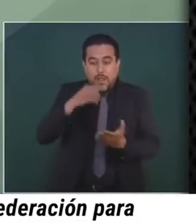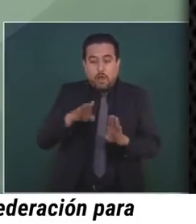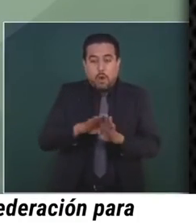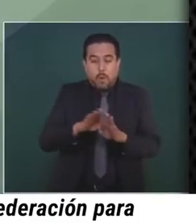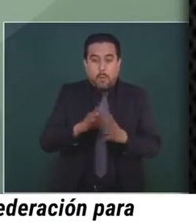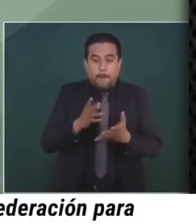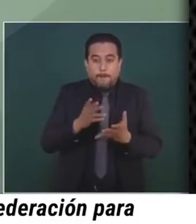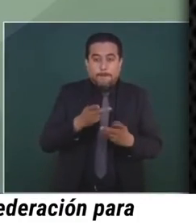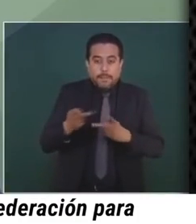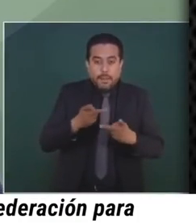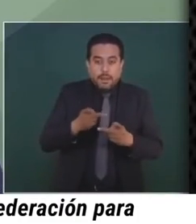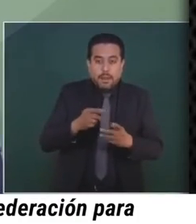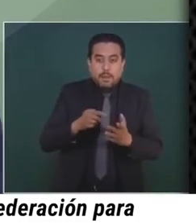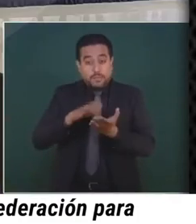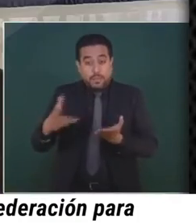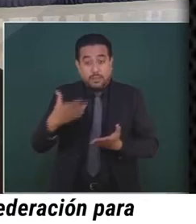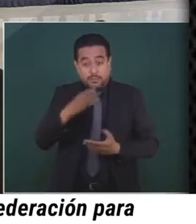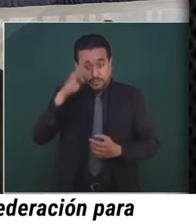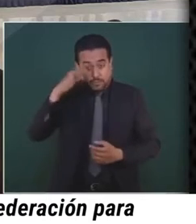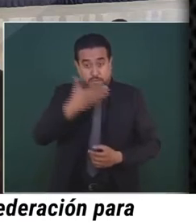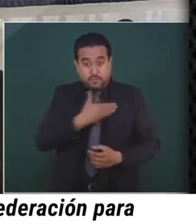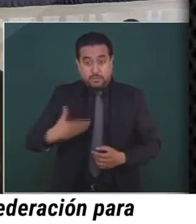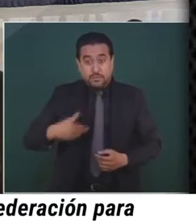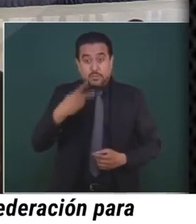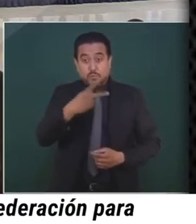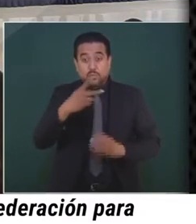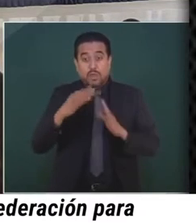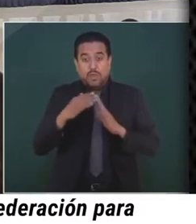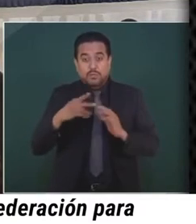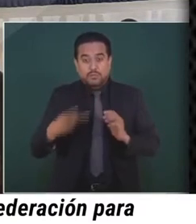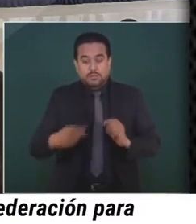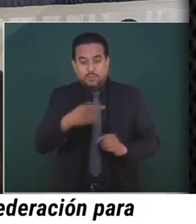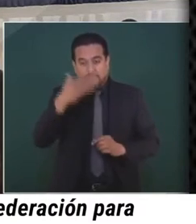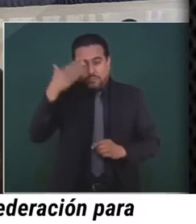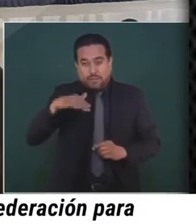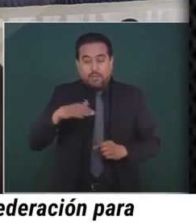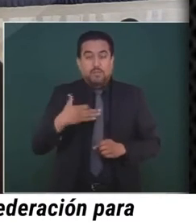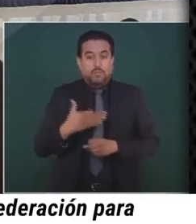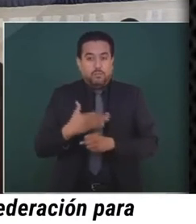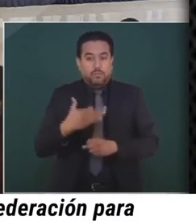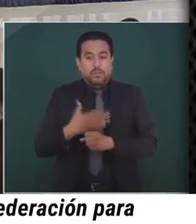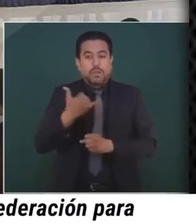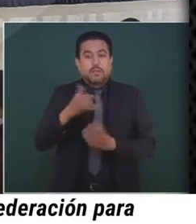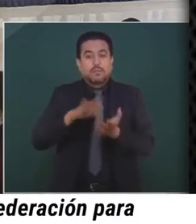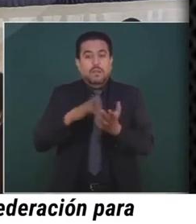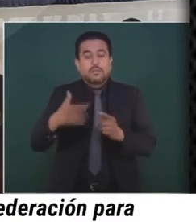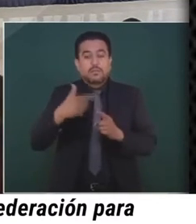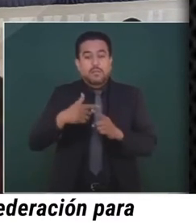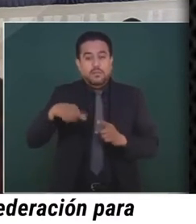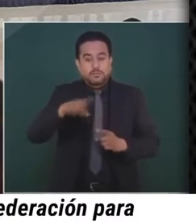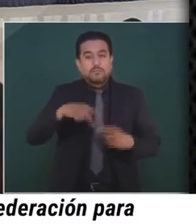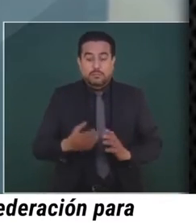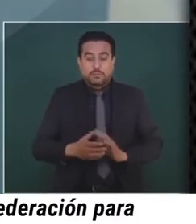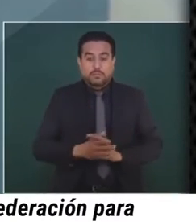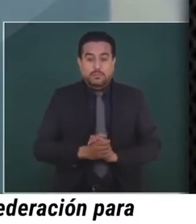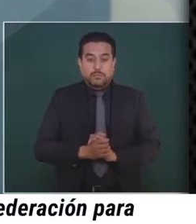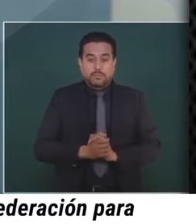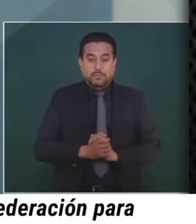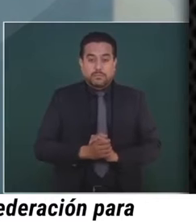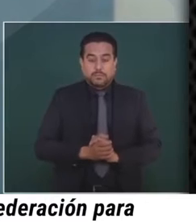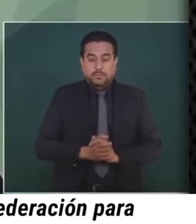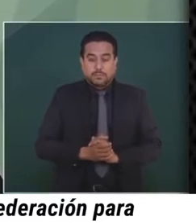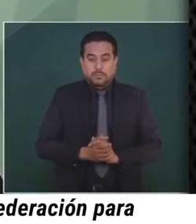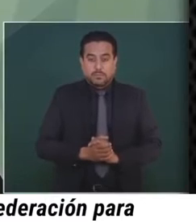al presidente de la República tres opciones para atender el problema de la sobrepoblación que existe en los penales. La primera es crear un nuevo